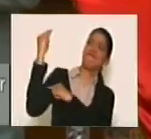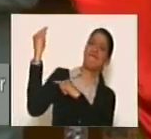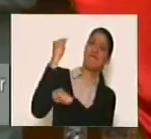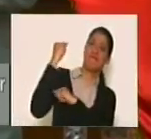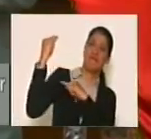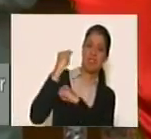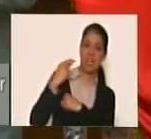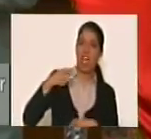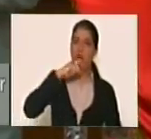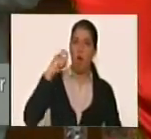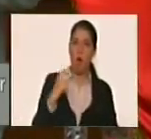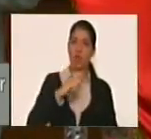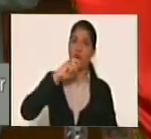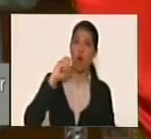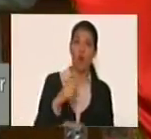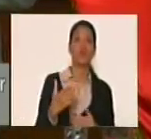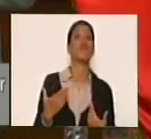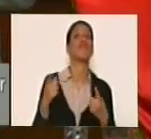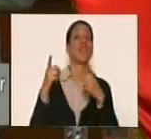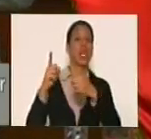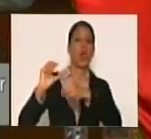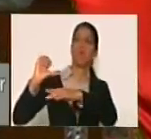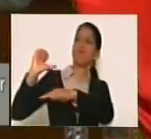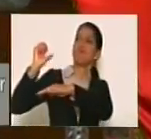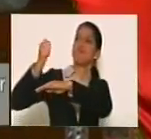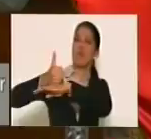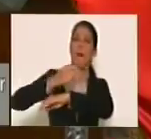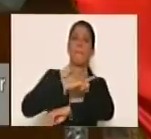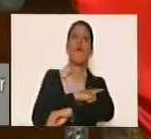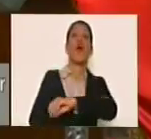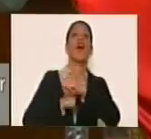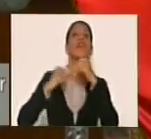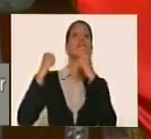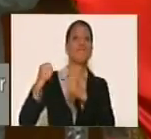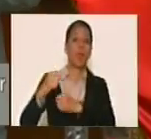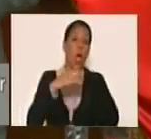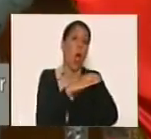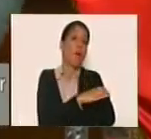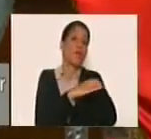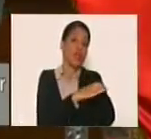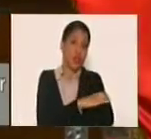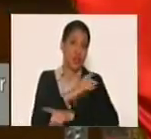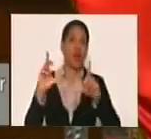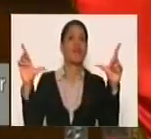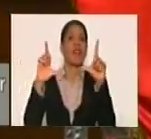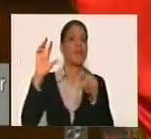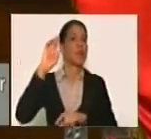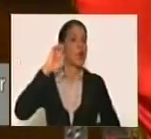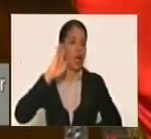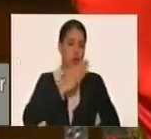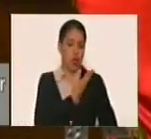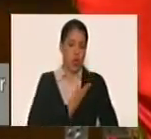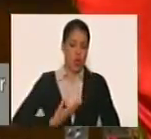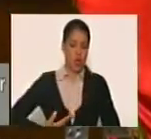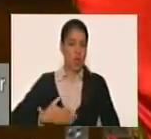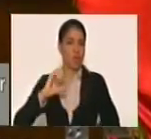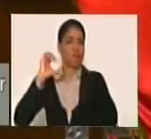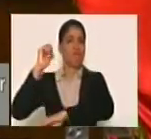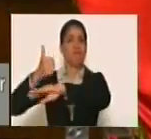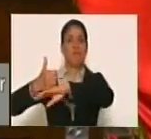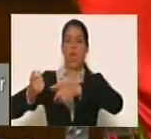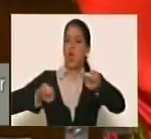de comunicación, que son los poderes fácticos que usa la oligarquía. Uno de los grandes poderes fácticos que tiene la oligarquía y que tiene el imperialismo